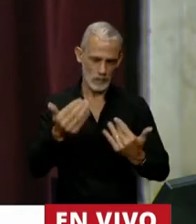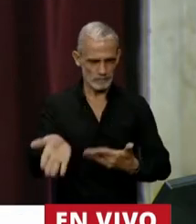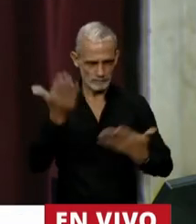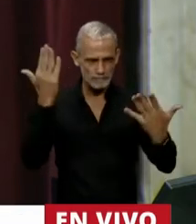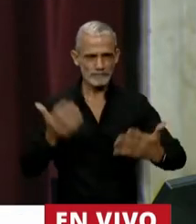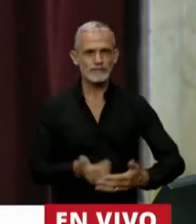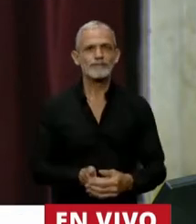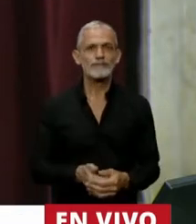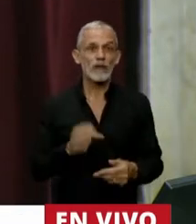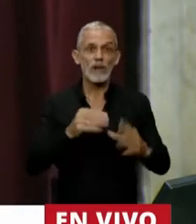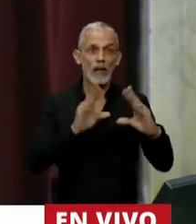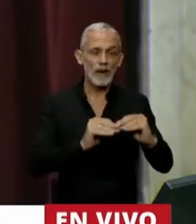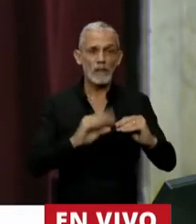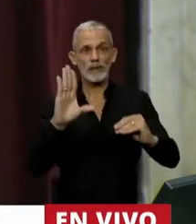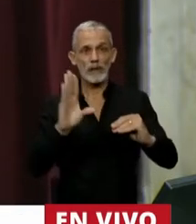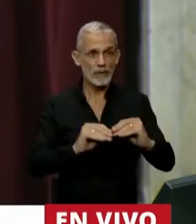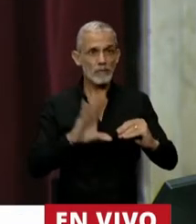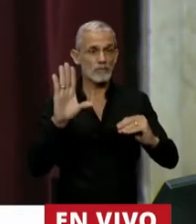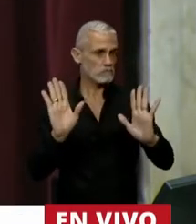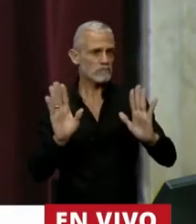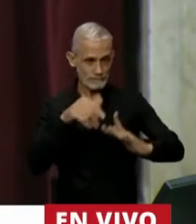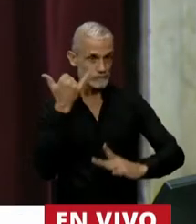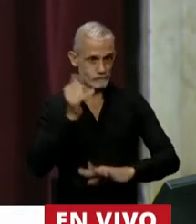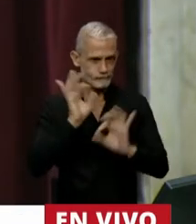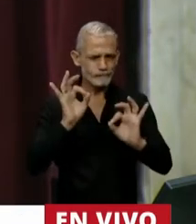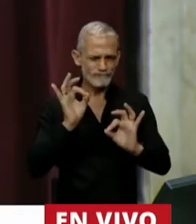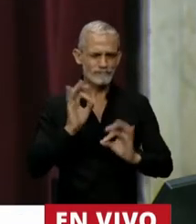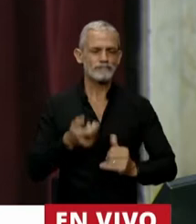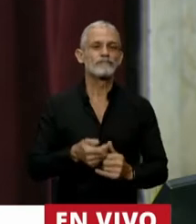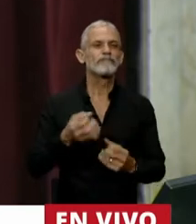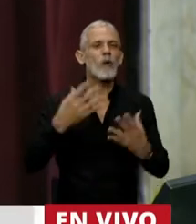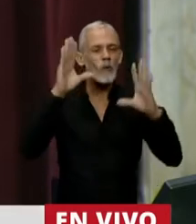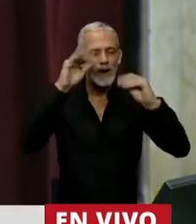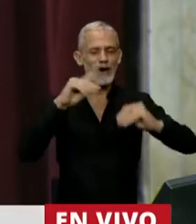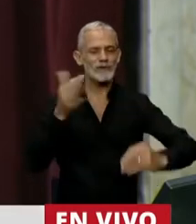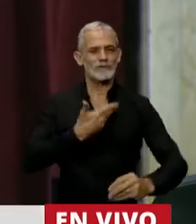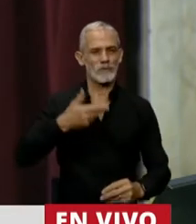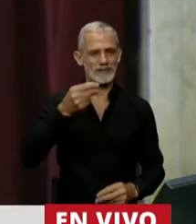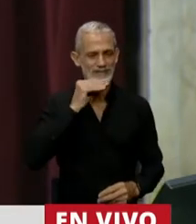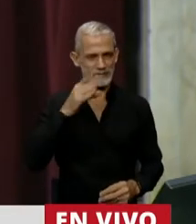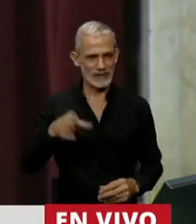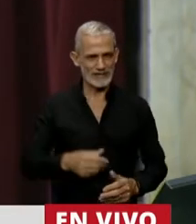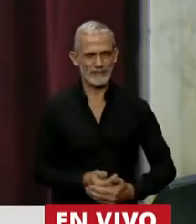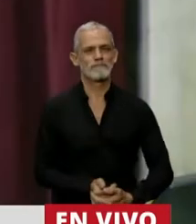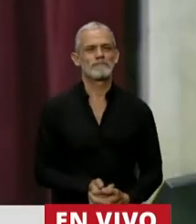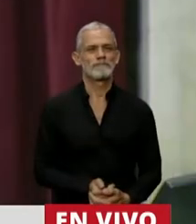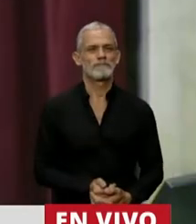tarjeta más no había pago con esta agenda que mucho señor presidente